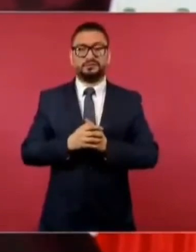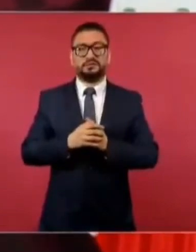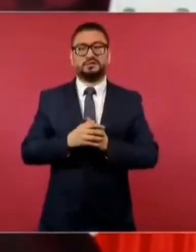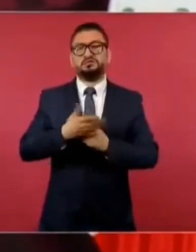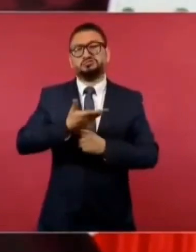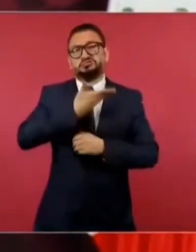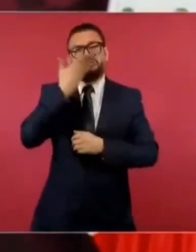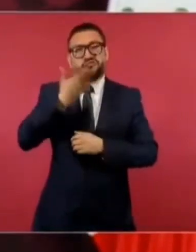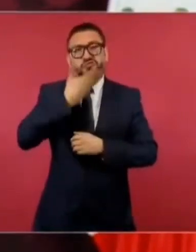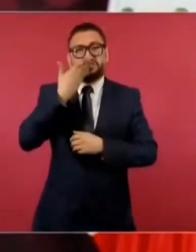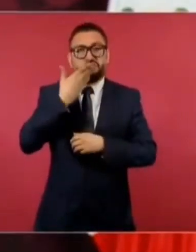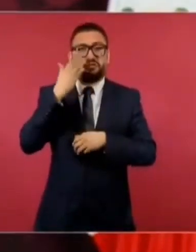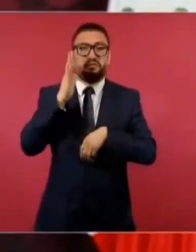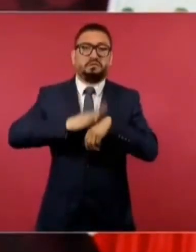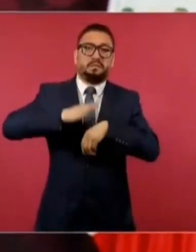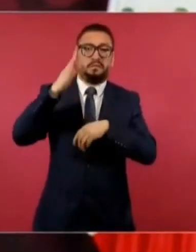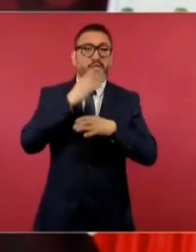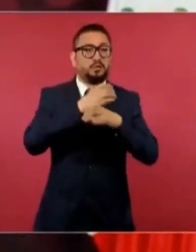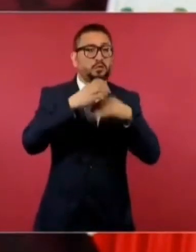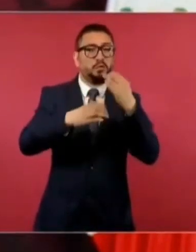privatizaciones.